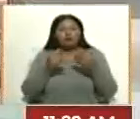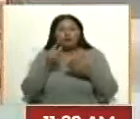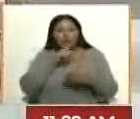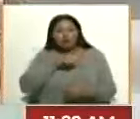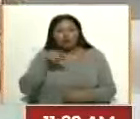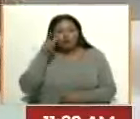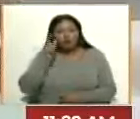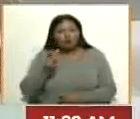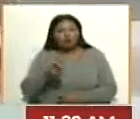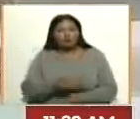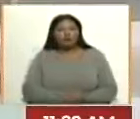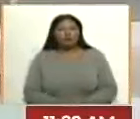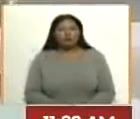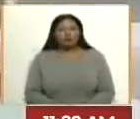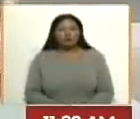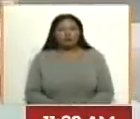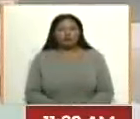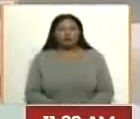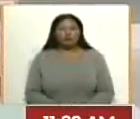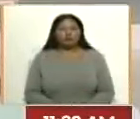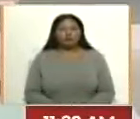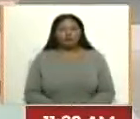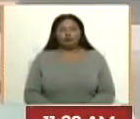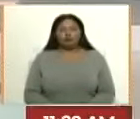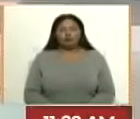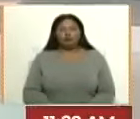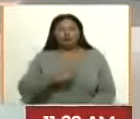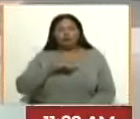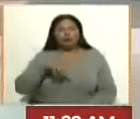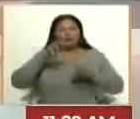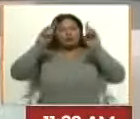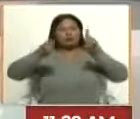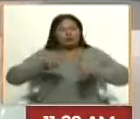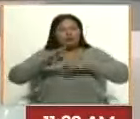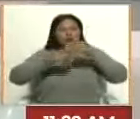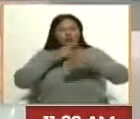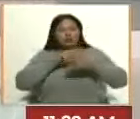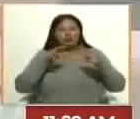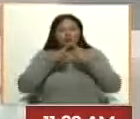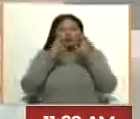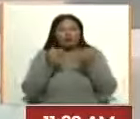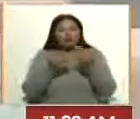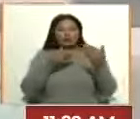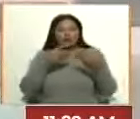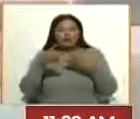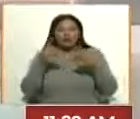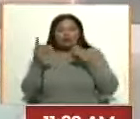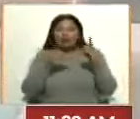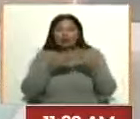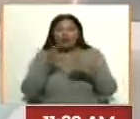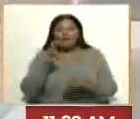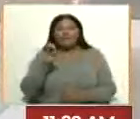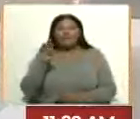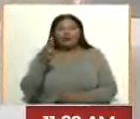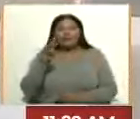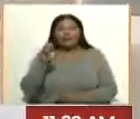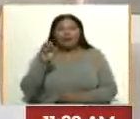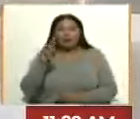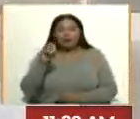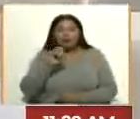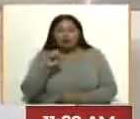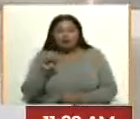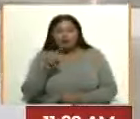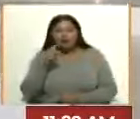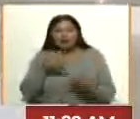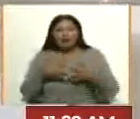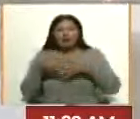que esta decisión llega en un momento de, bueno, del encuentro, del diálogo de Barbados, donde Estados Unidos, bueno, se ha